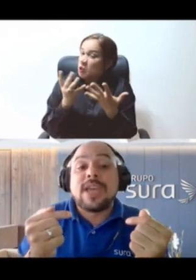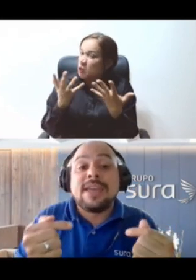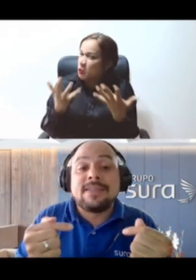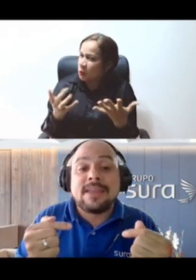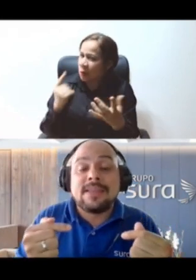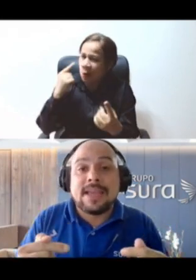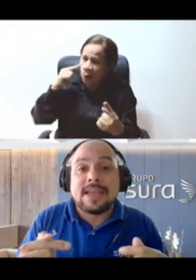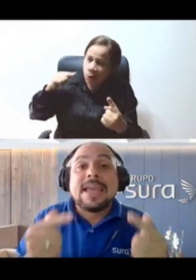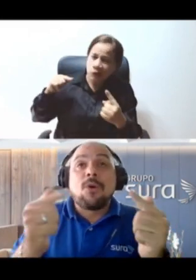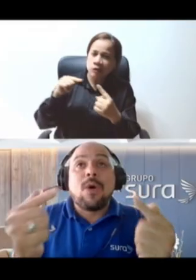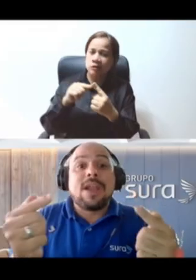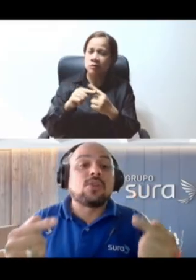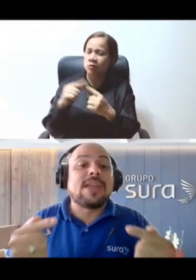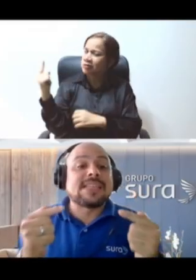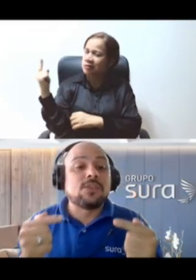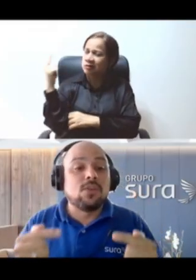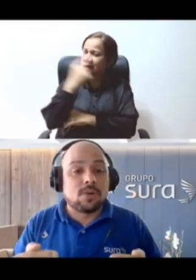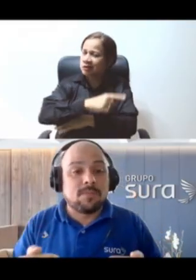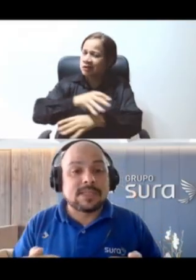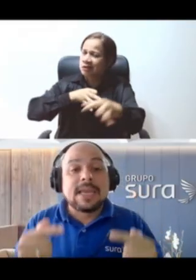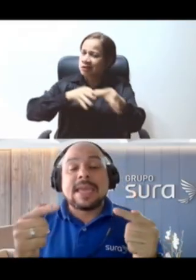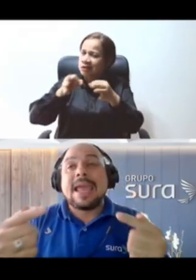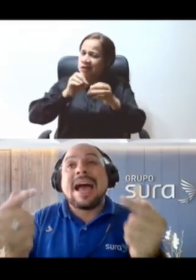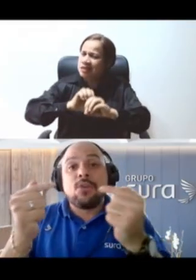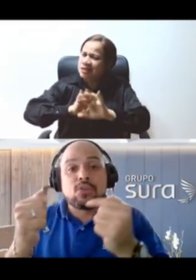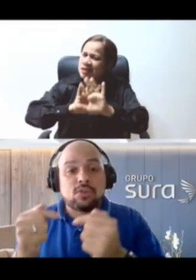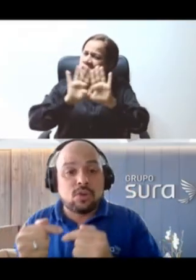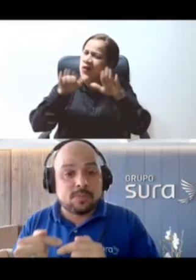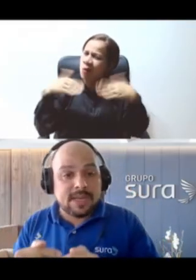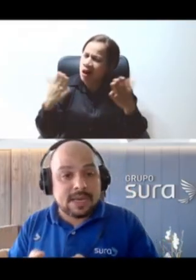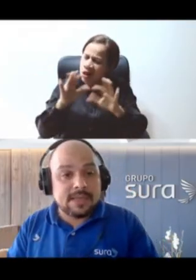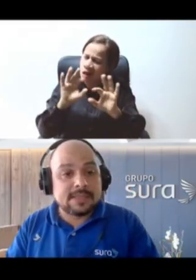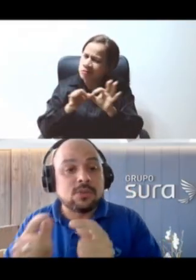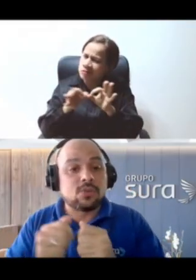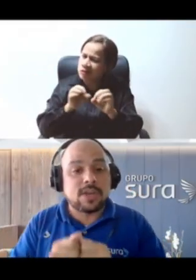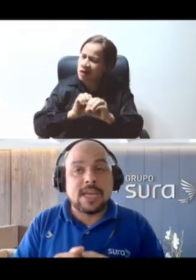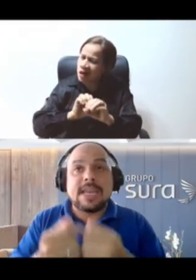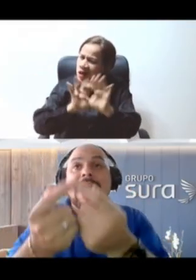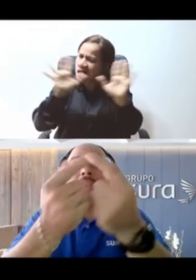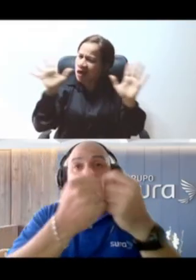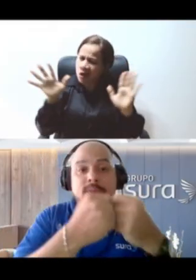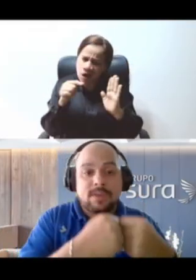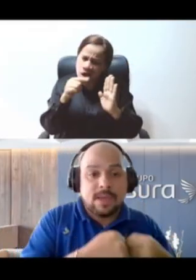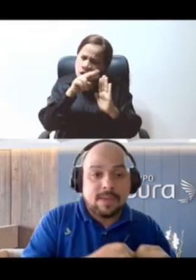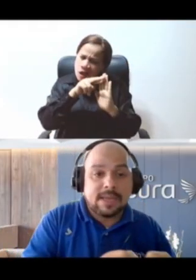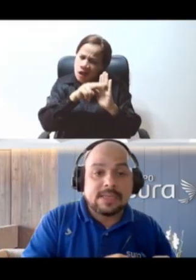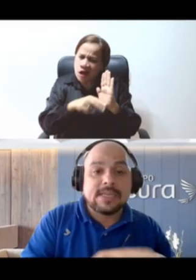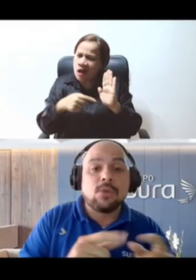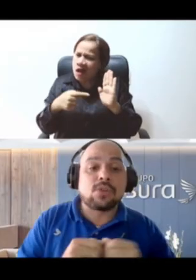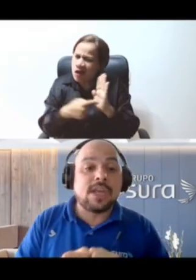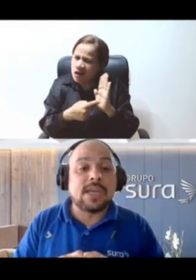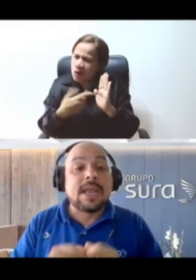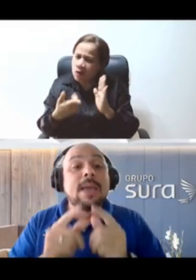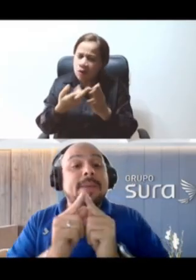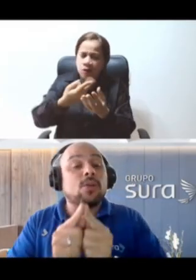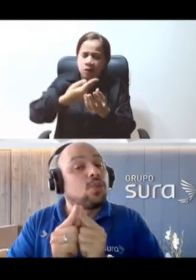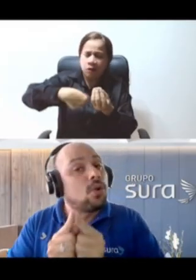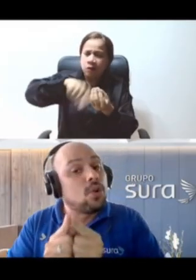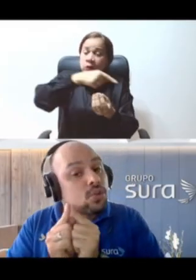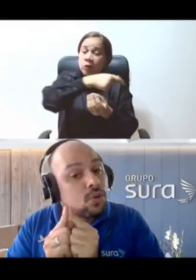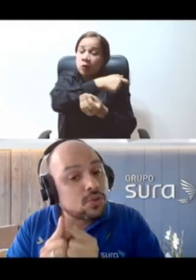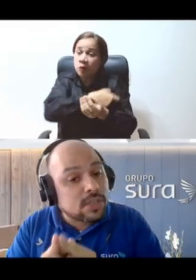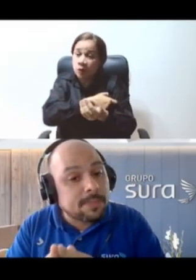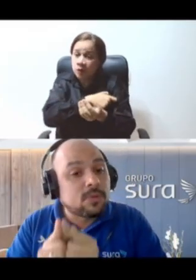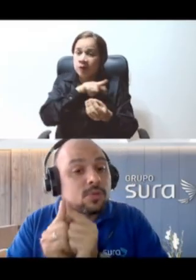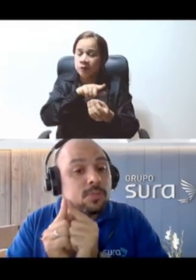de que podamos entender cuáles son esas normas que a nosotros los brigadistas nos rigen, al comité de emergencia los rigen,